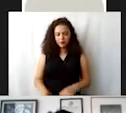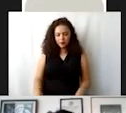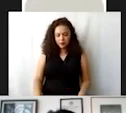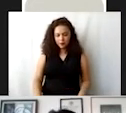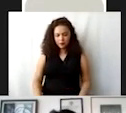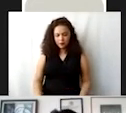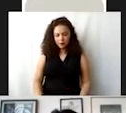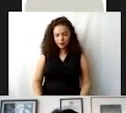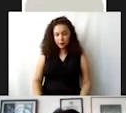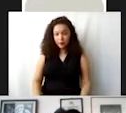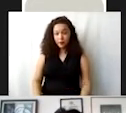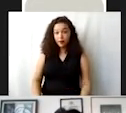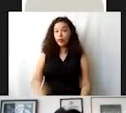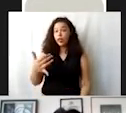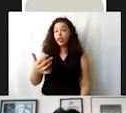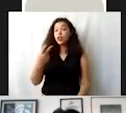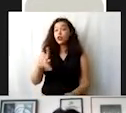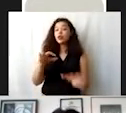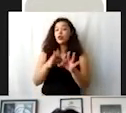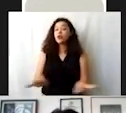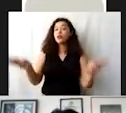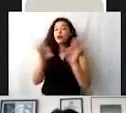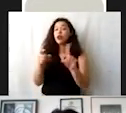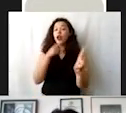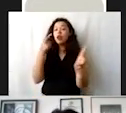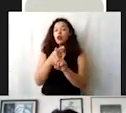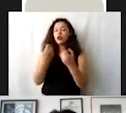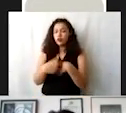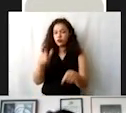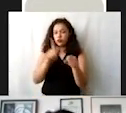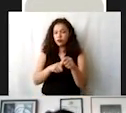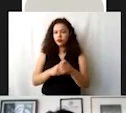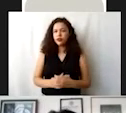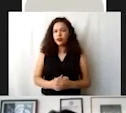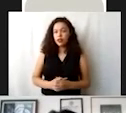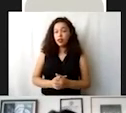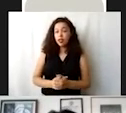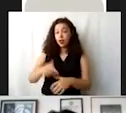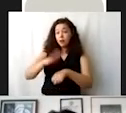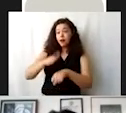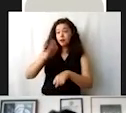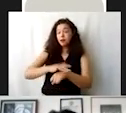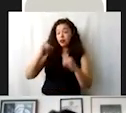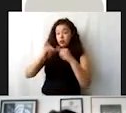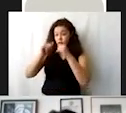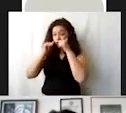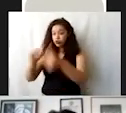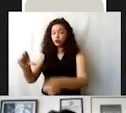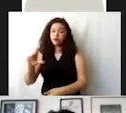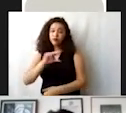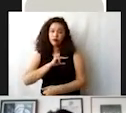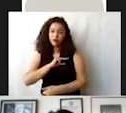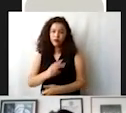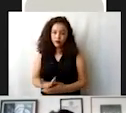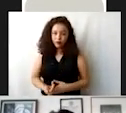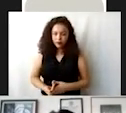y la importancia que tiene el objeto social, ¿sí? Sobre todo en las instituciones de asistencia privada, ¿no? Ya